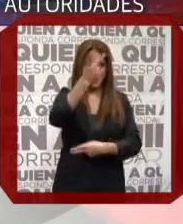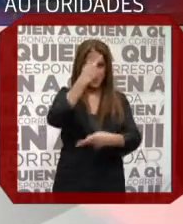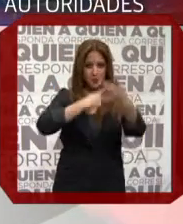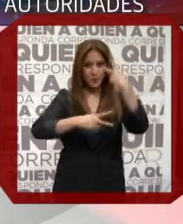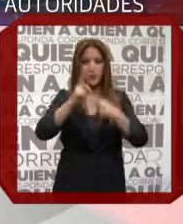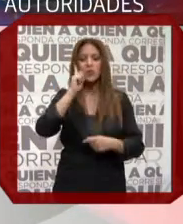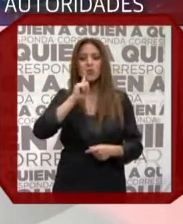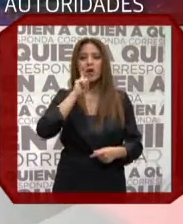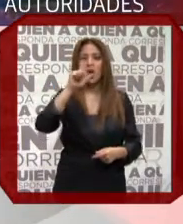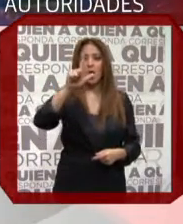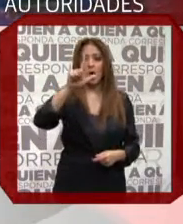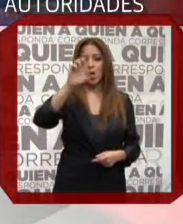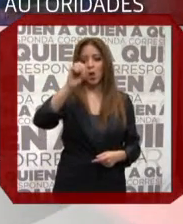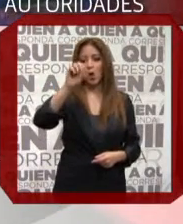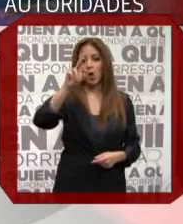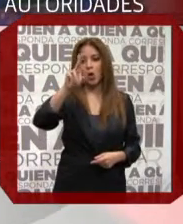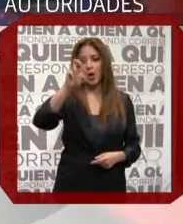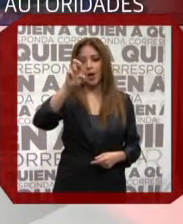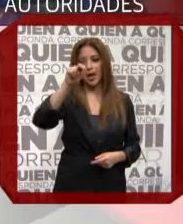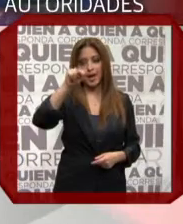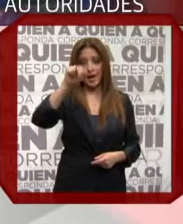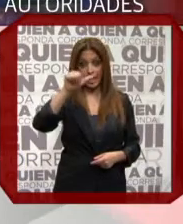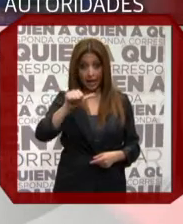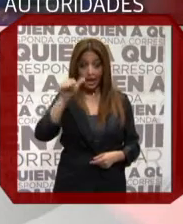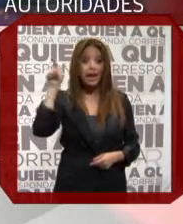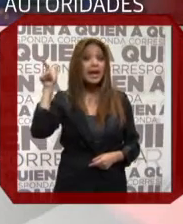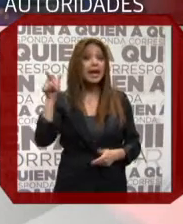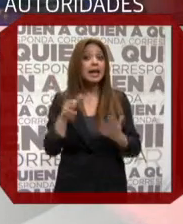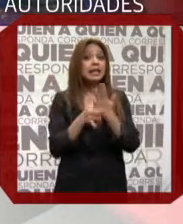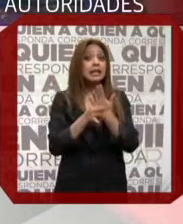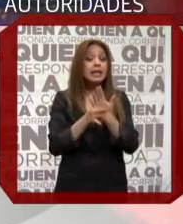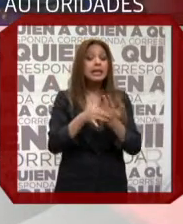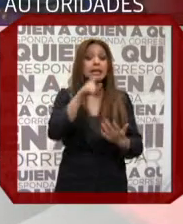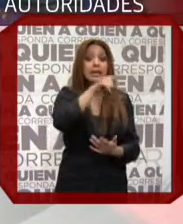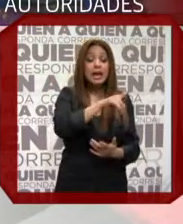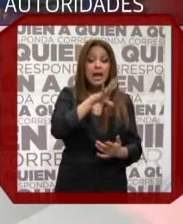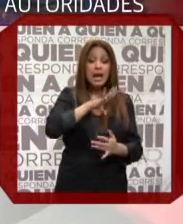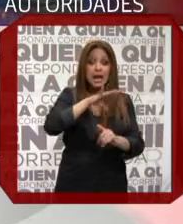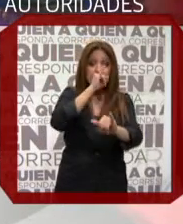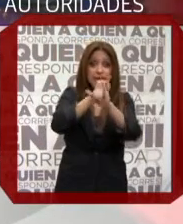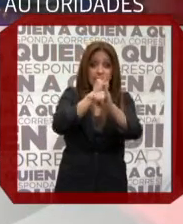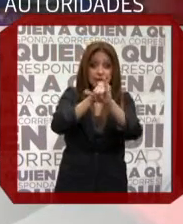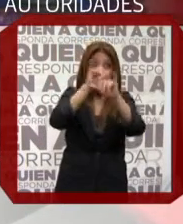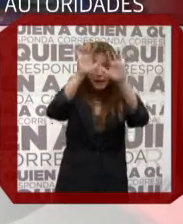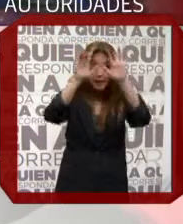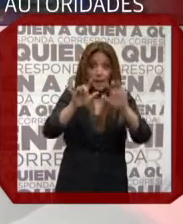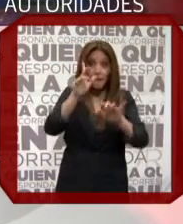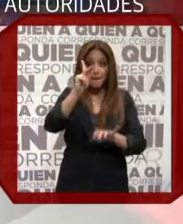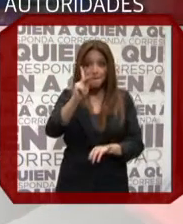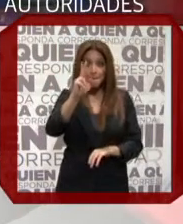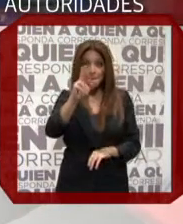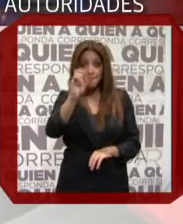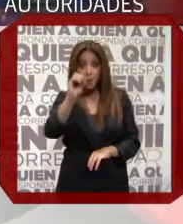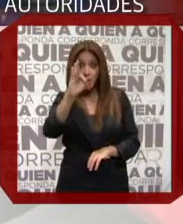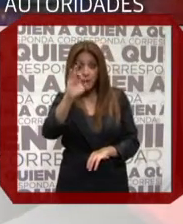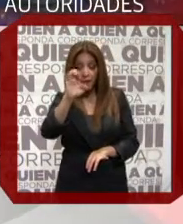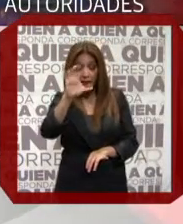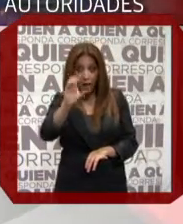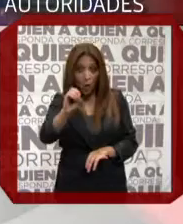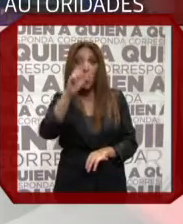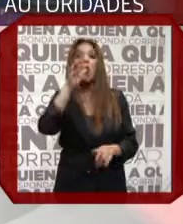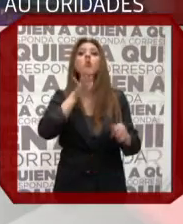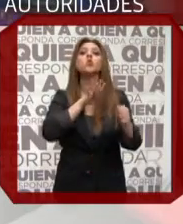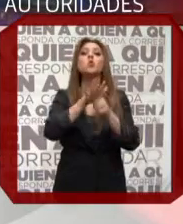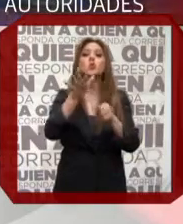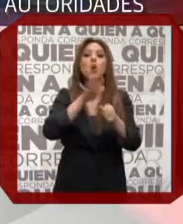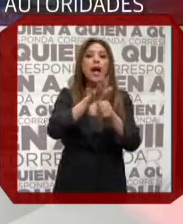Lorena Martínez, ella nos ha dicho que hay una página que ellos manejan mucho en la Profeco para ver cuáles de estas compañías